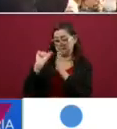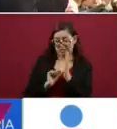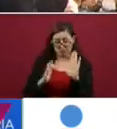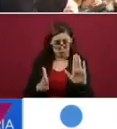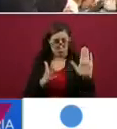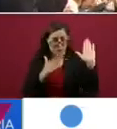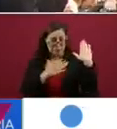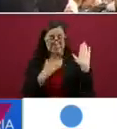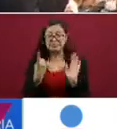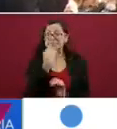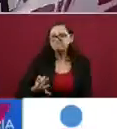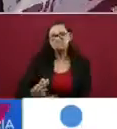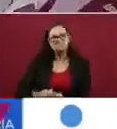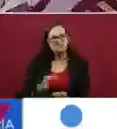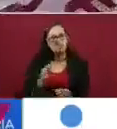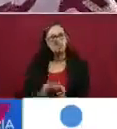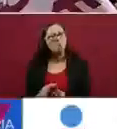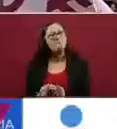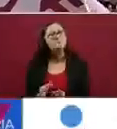7 meses.